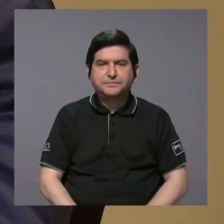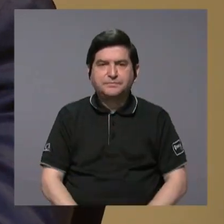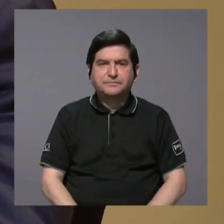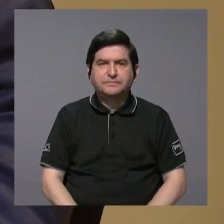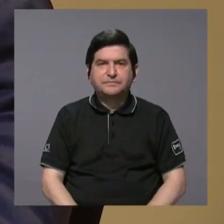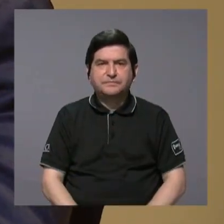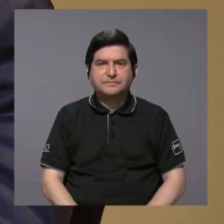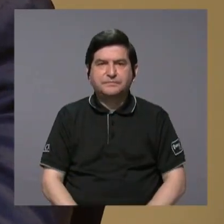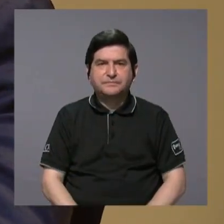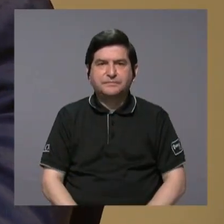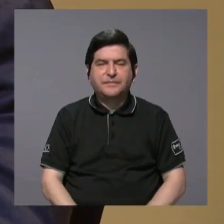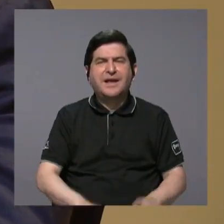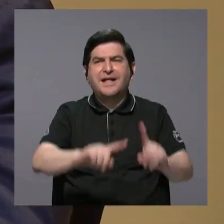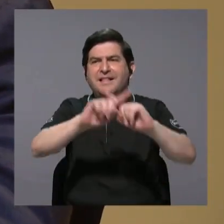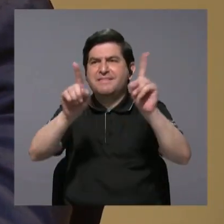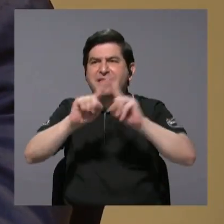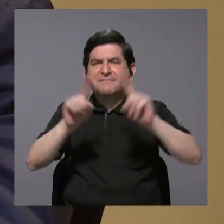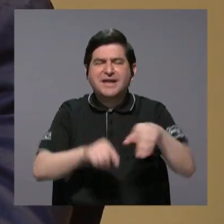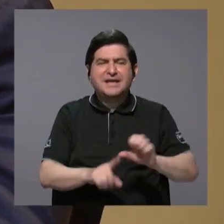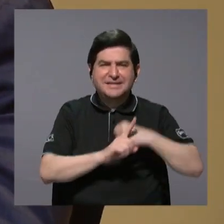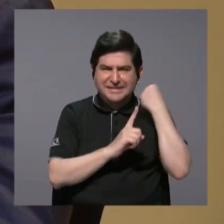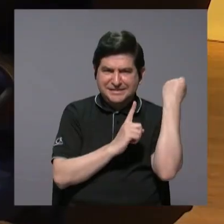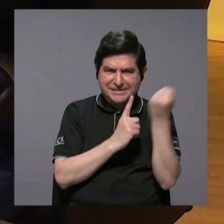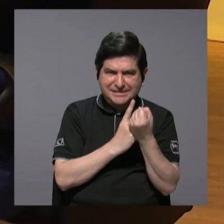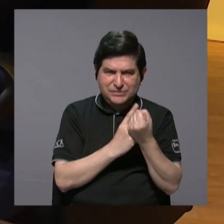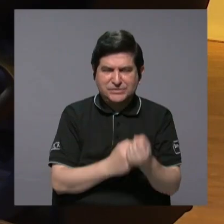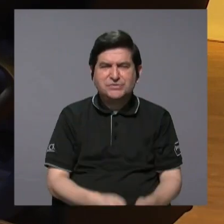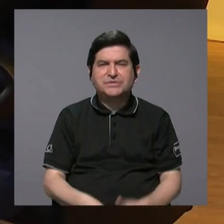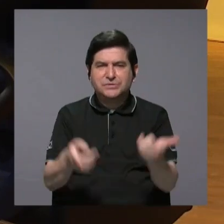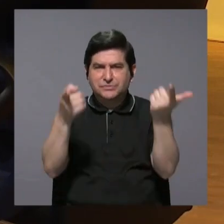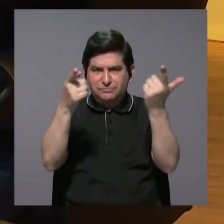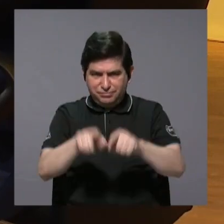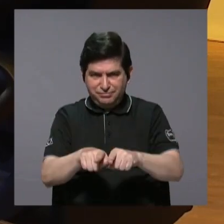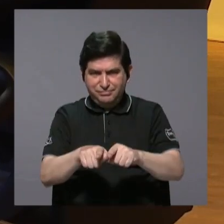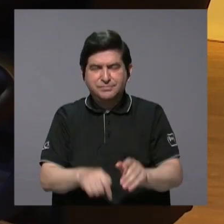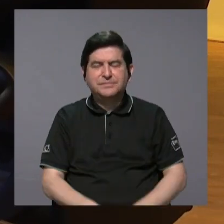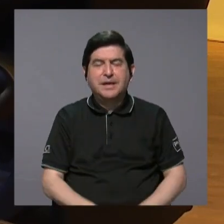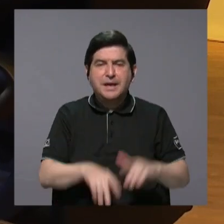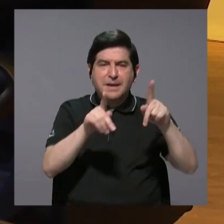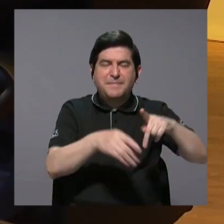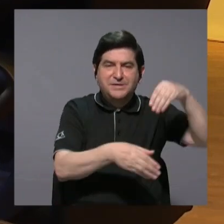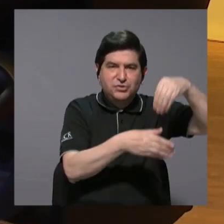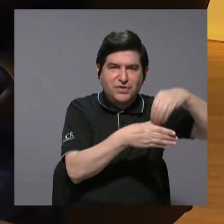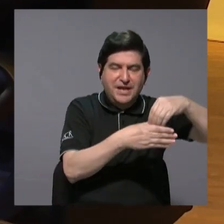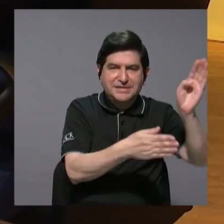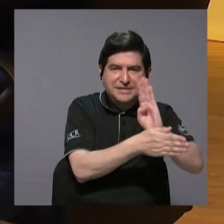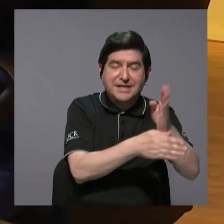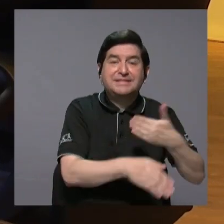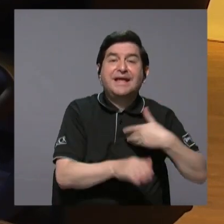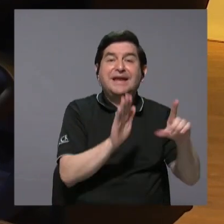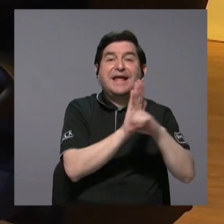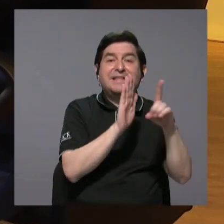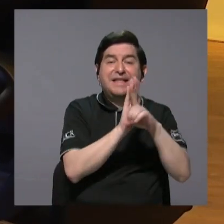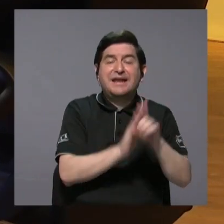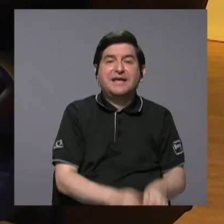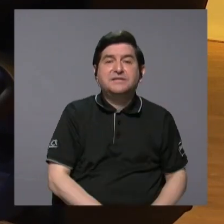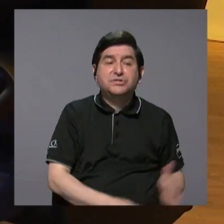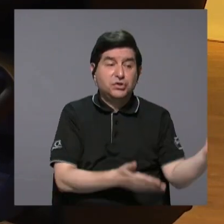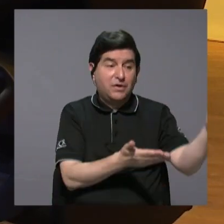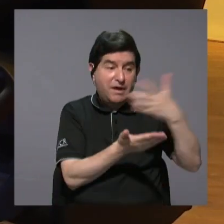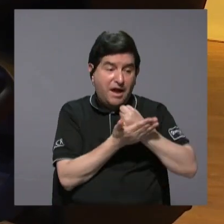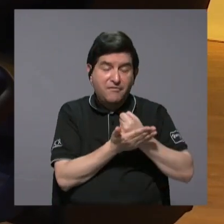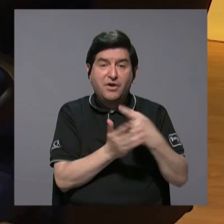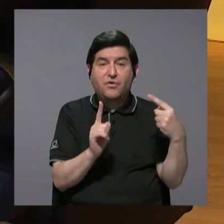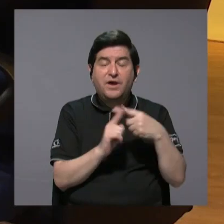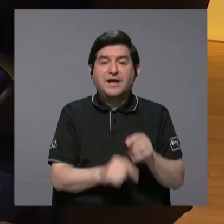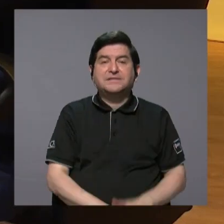dan una serie de actuaciones donde los depositantes de ese banco tenían derecho a llegar a recoger